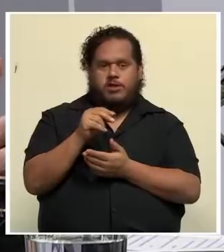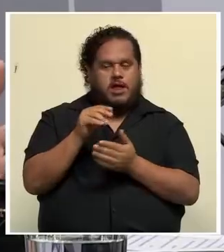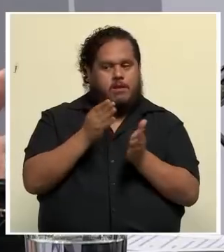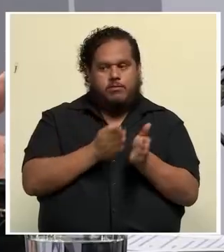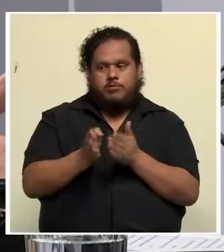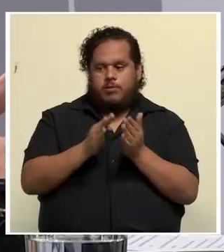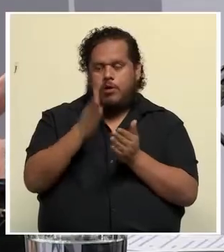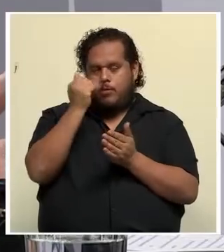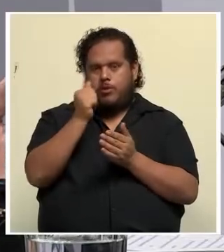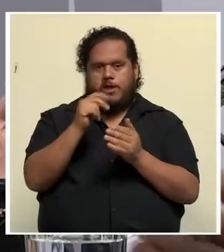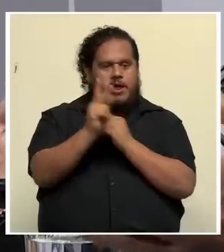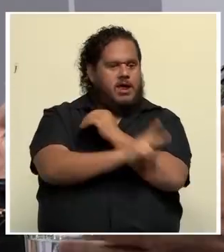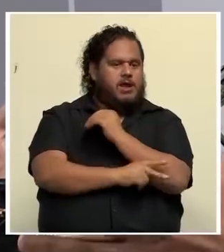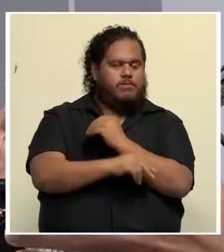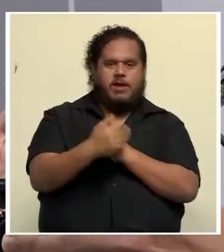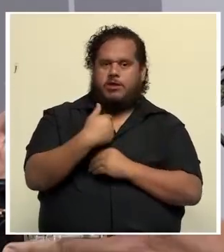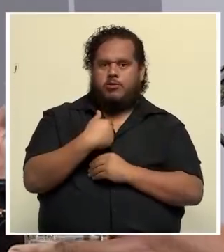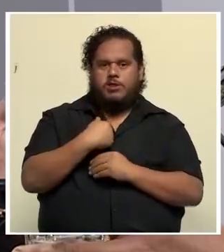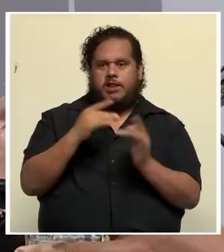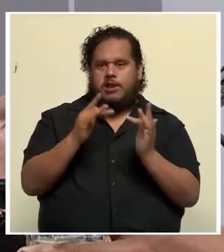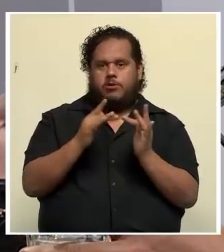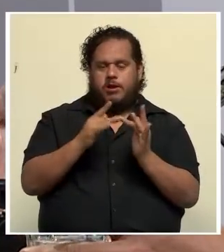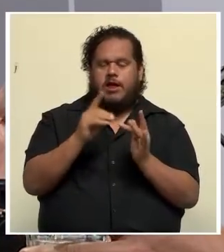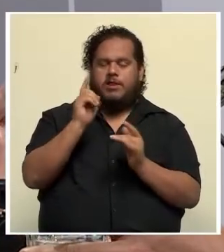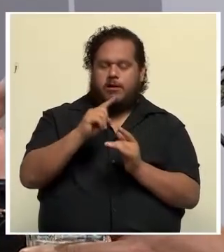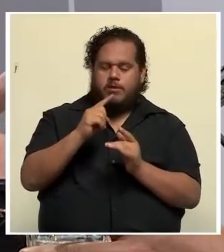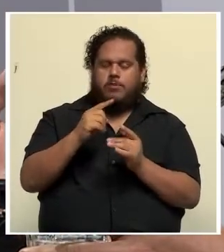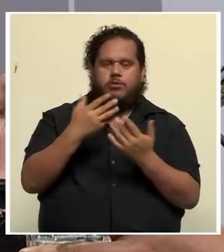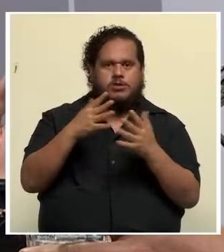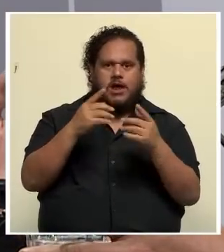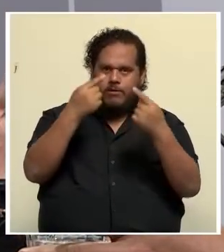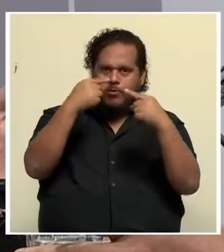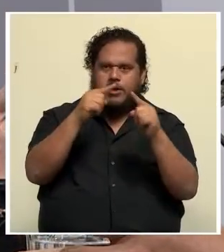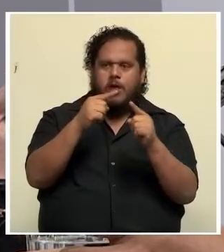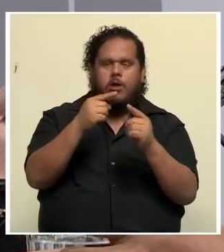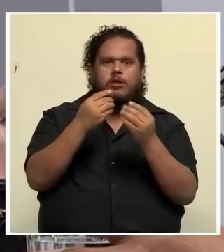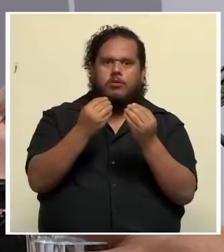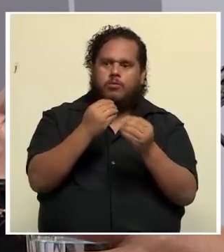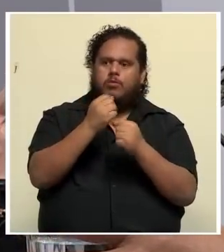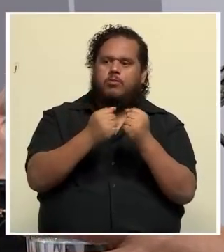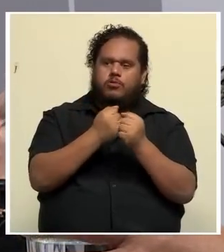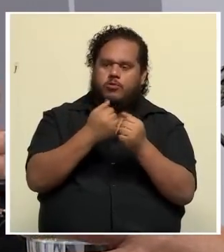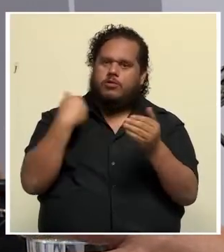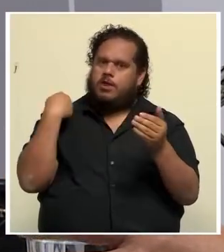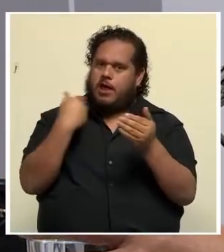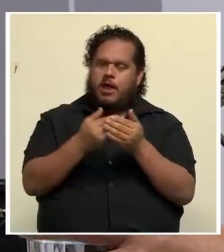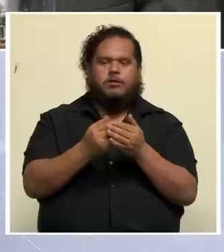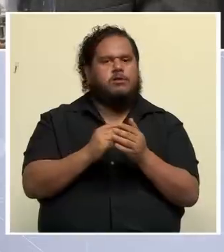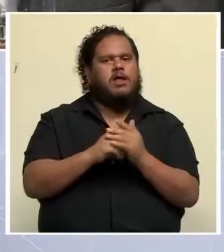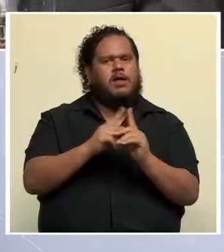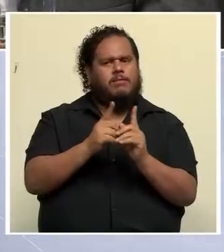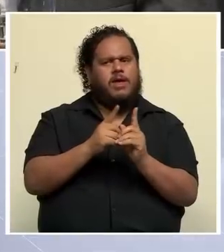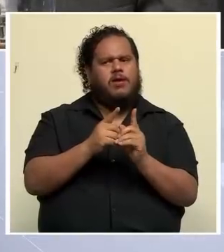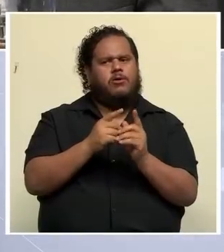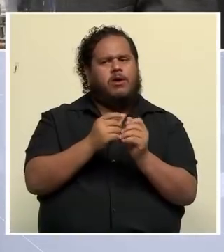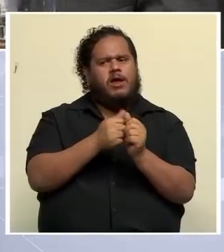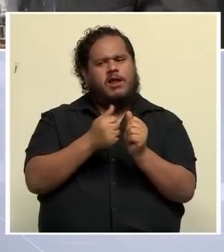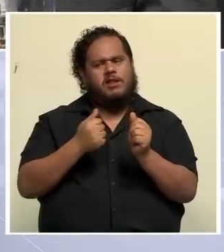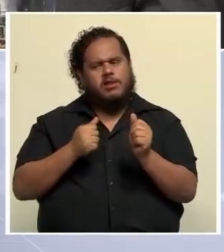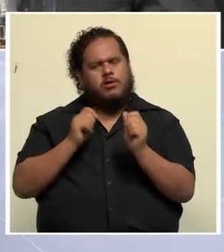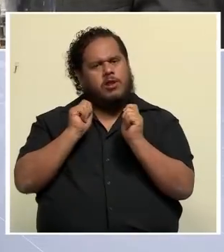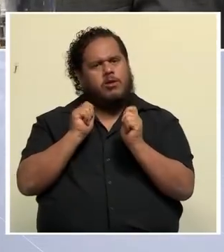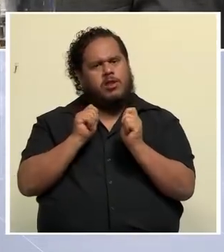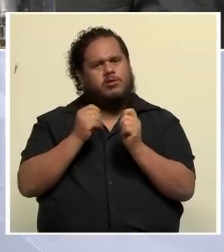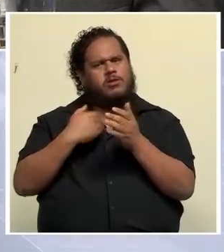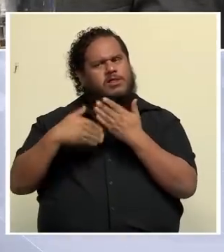la conectividad que deberíamos de haber alcanzado ya hace muchos años. Pero el deterioro de la educación viene de antes, don José María, no es solo